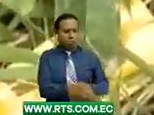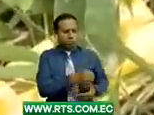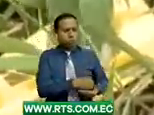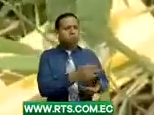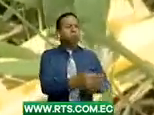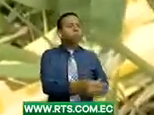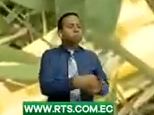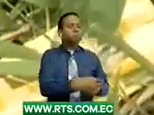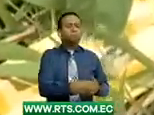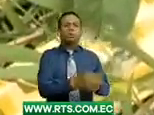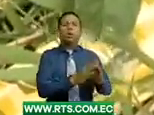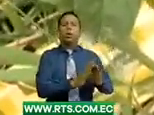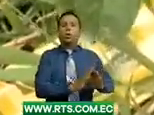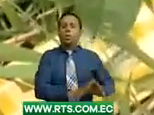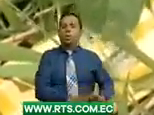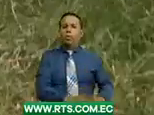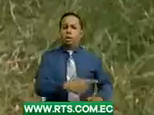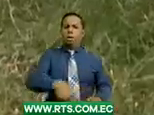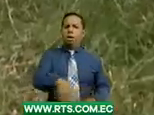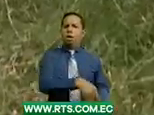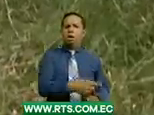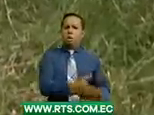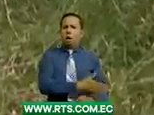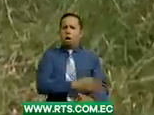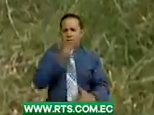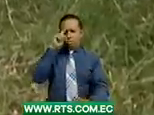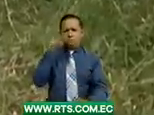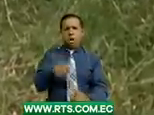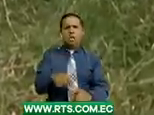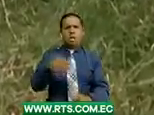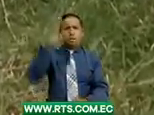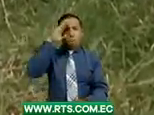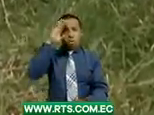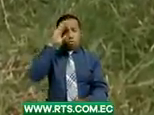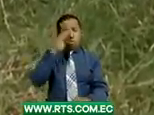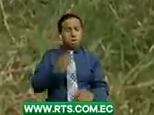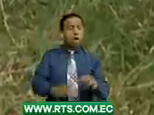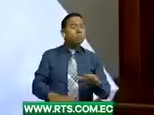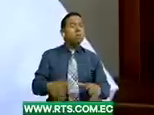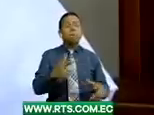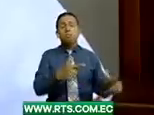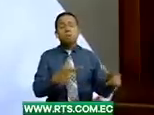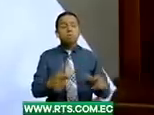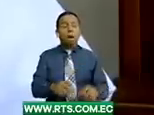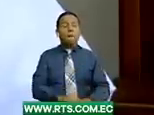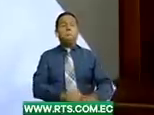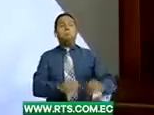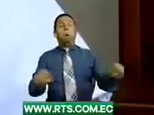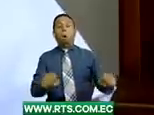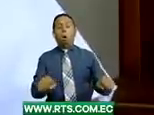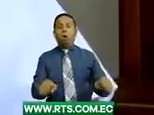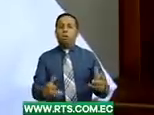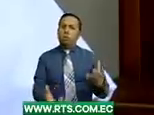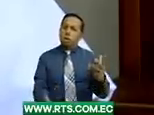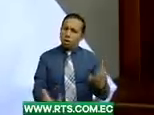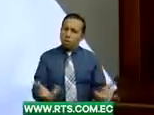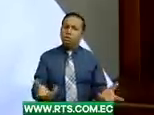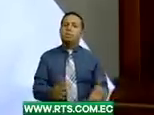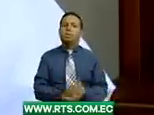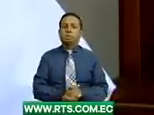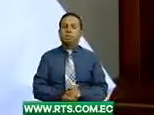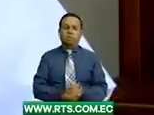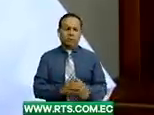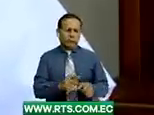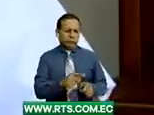el propósito de causar daño a las patrullas militares que cuidan la soberanía nacional. Lo vamos a seguir manteniendo como ha sido aquí durante